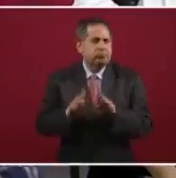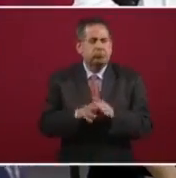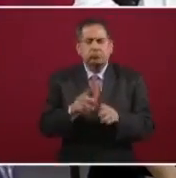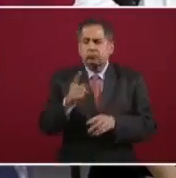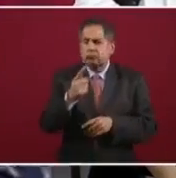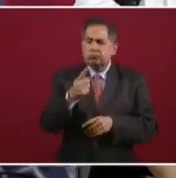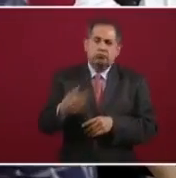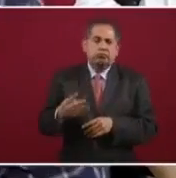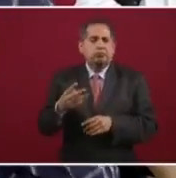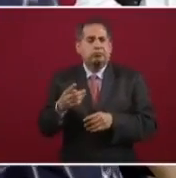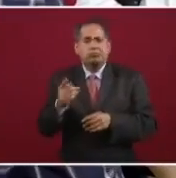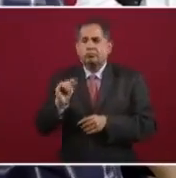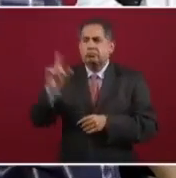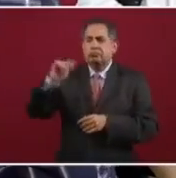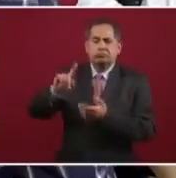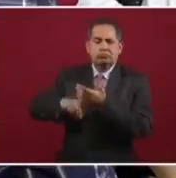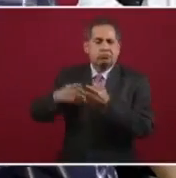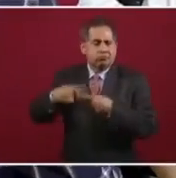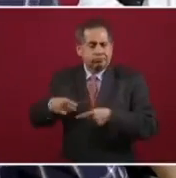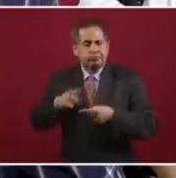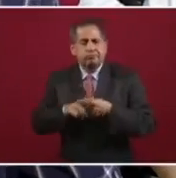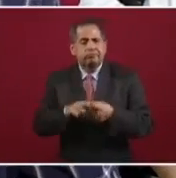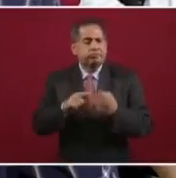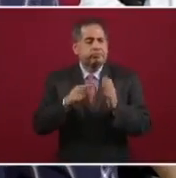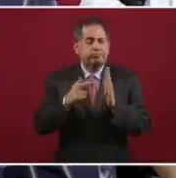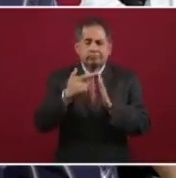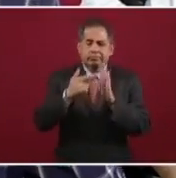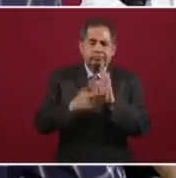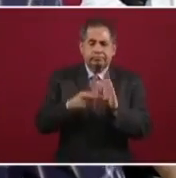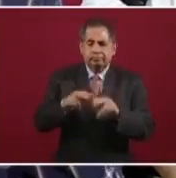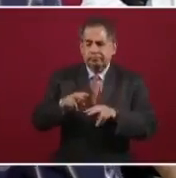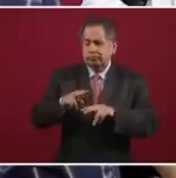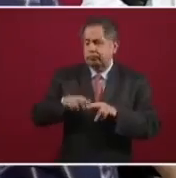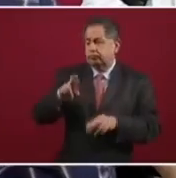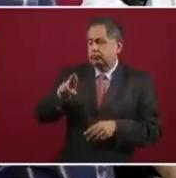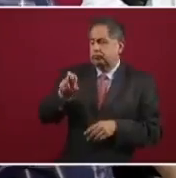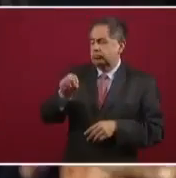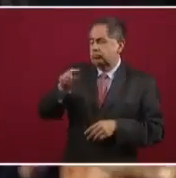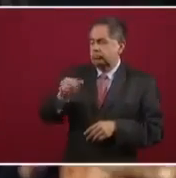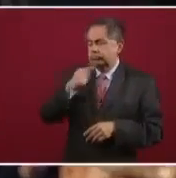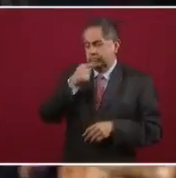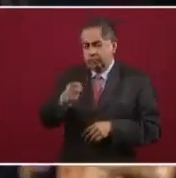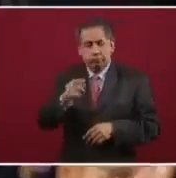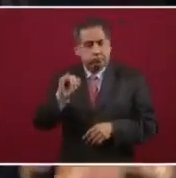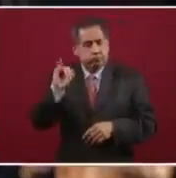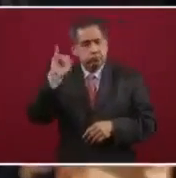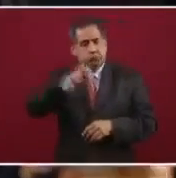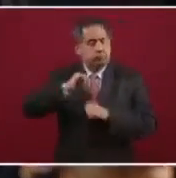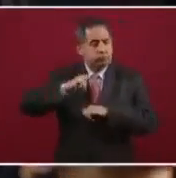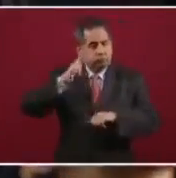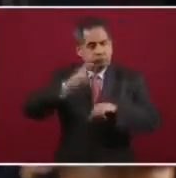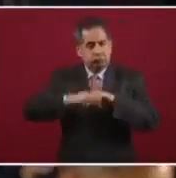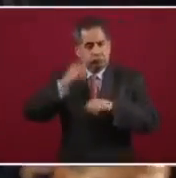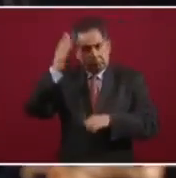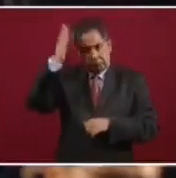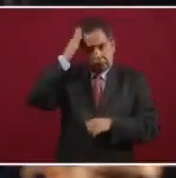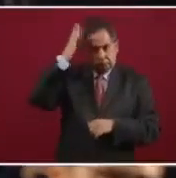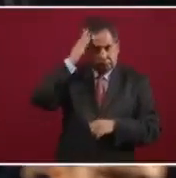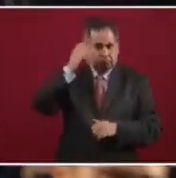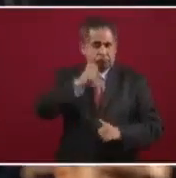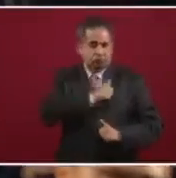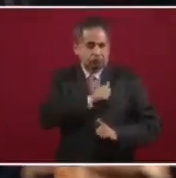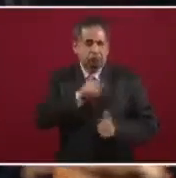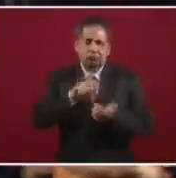trata de un funcionario público. Y también el Estatuto de Roma, en el sentido de que el jefe supremo de los militares